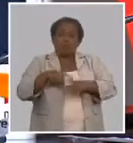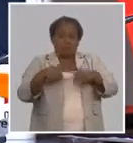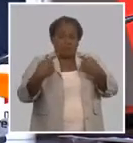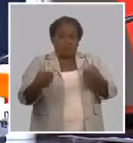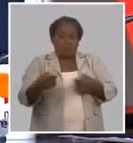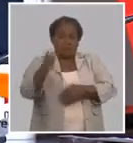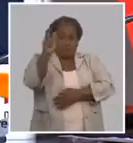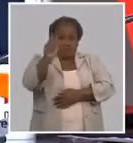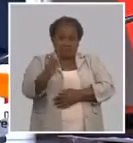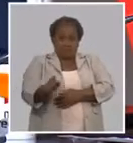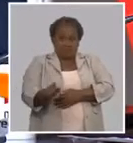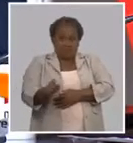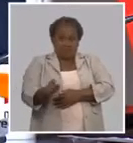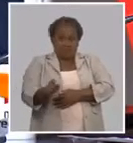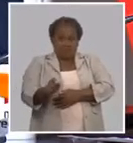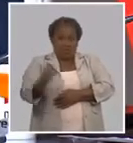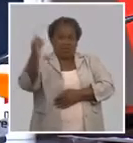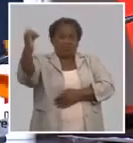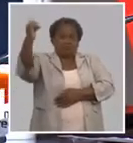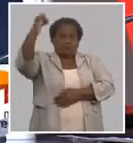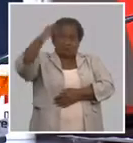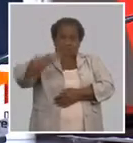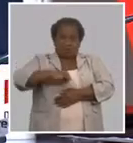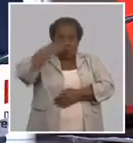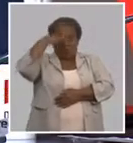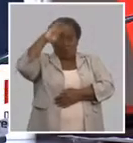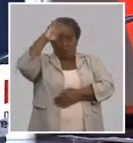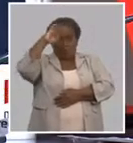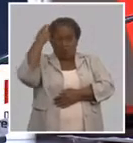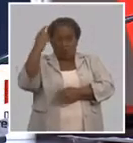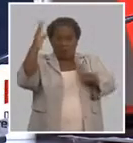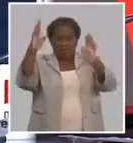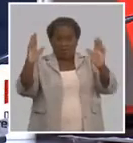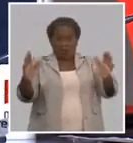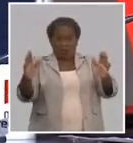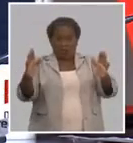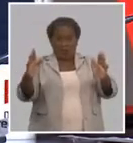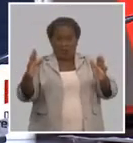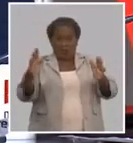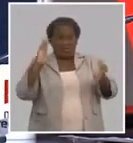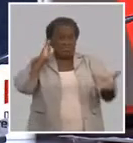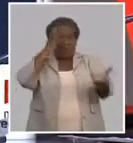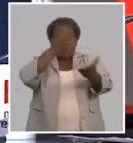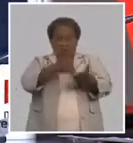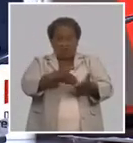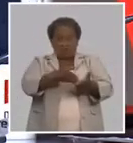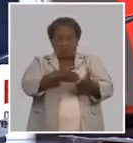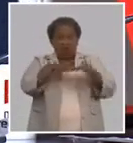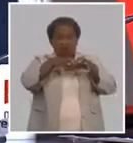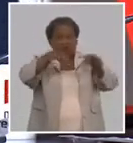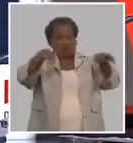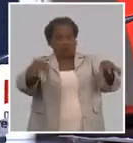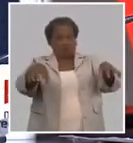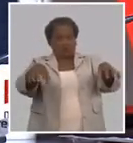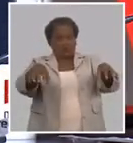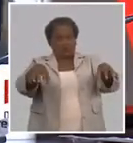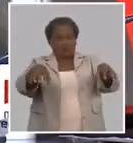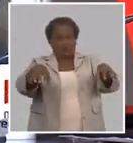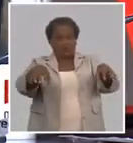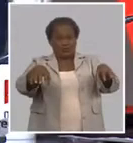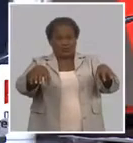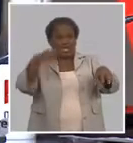llega llegaba en la primera fase de la primera etapa y va a los centros de aislamiento imagínense usted